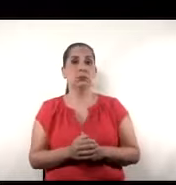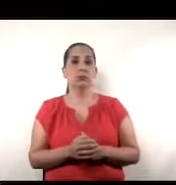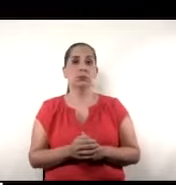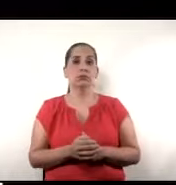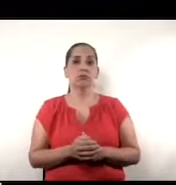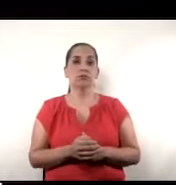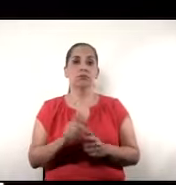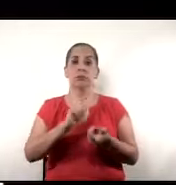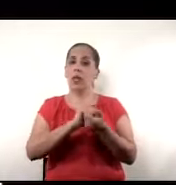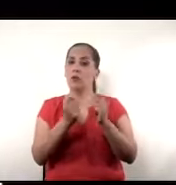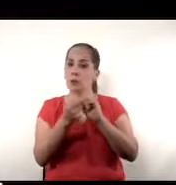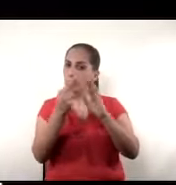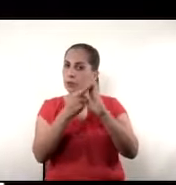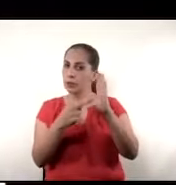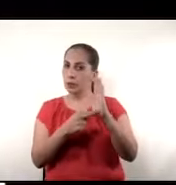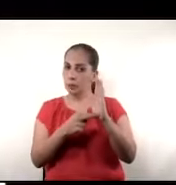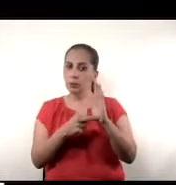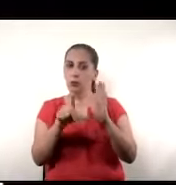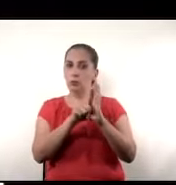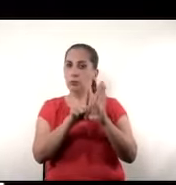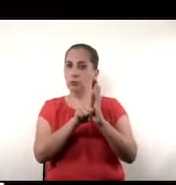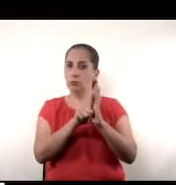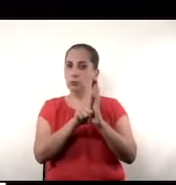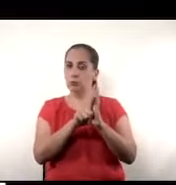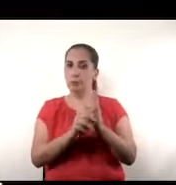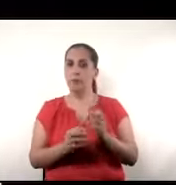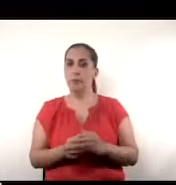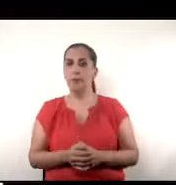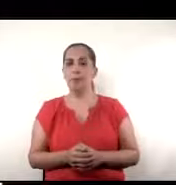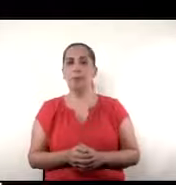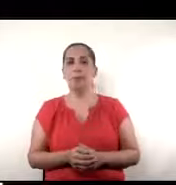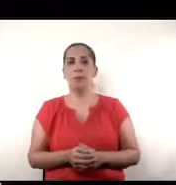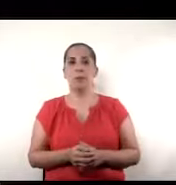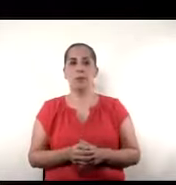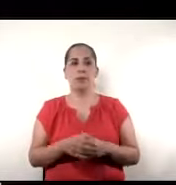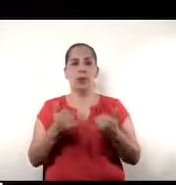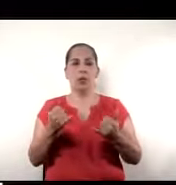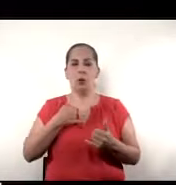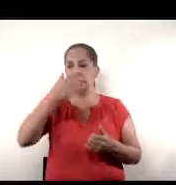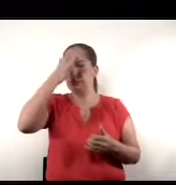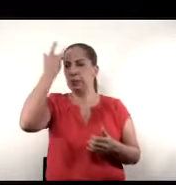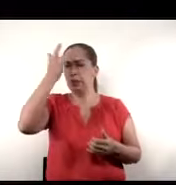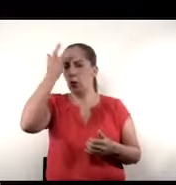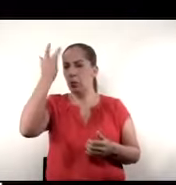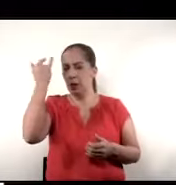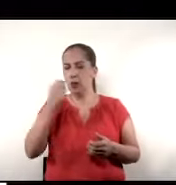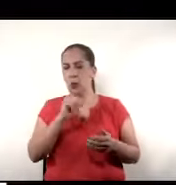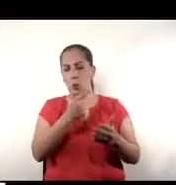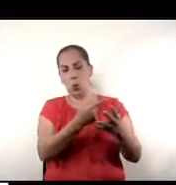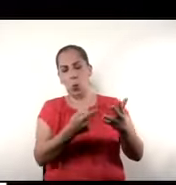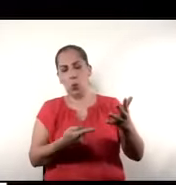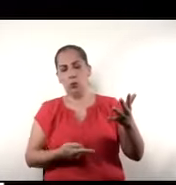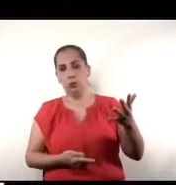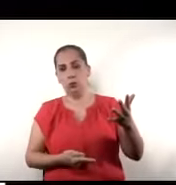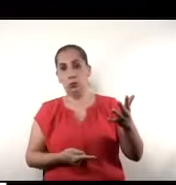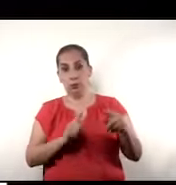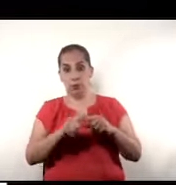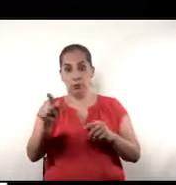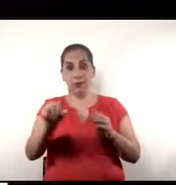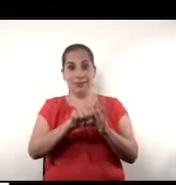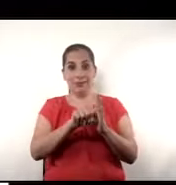la reforma al reglamento legislativo, y ahora se me están olvidando varios otros, pero esta Asamblea